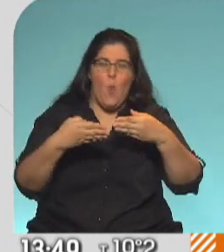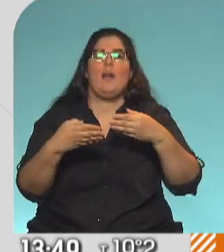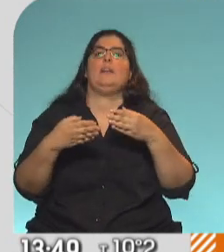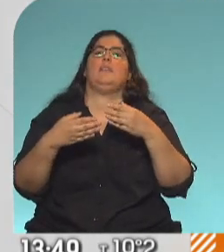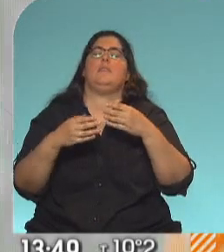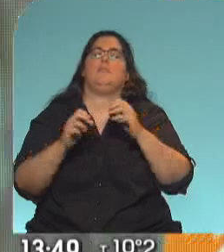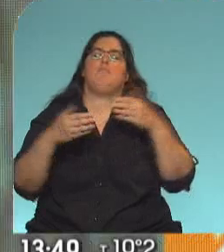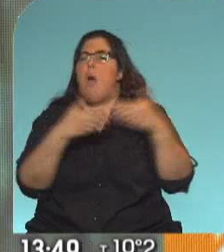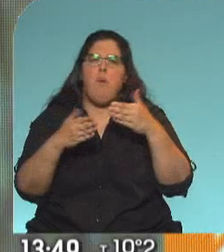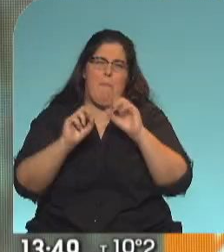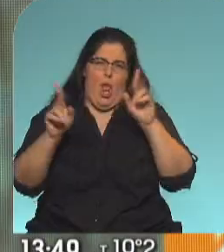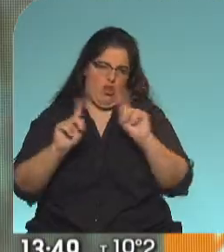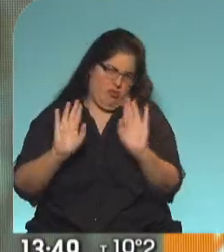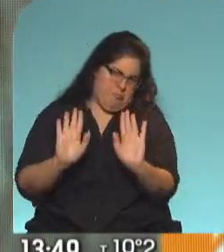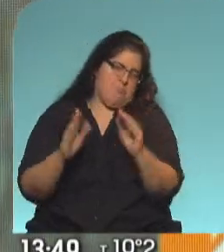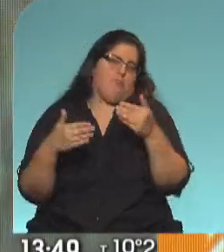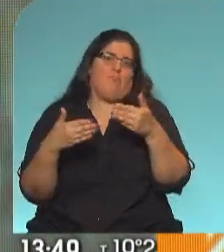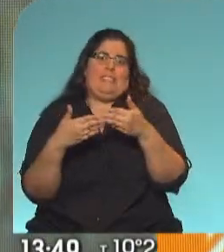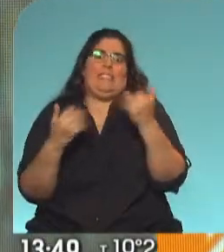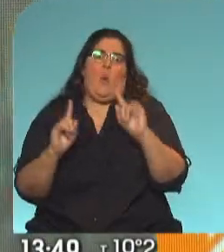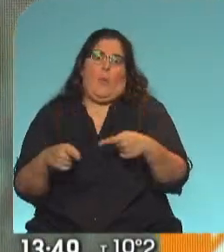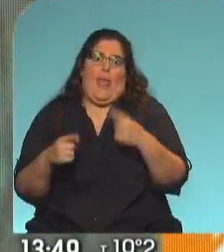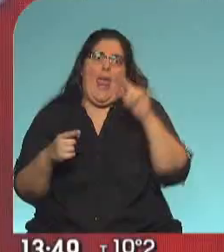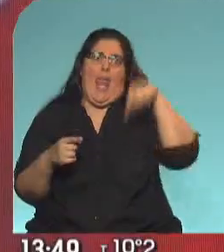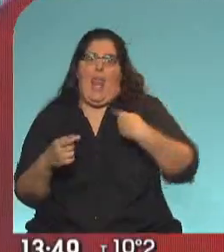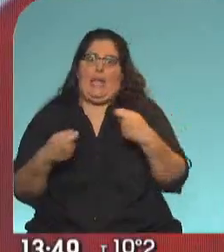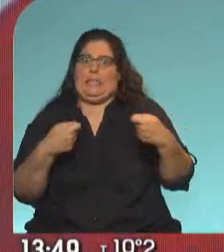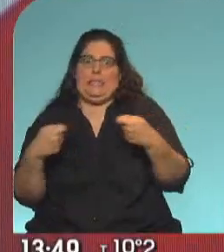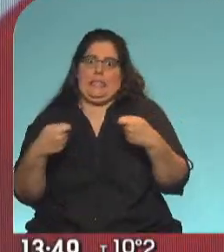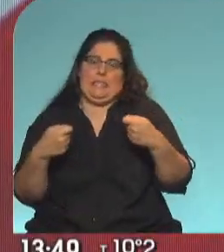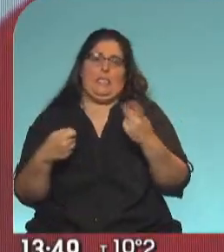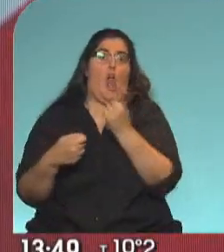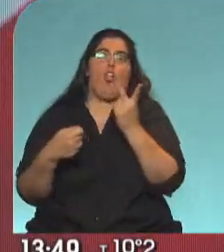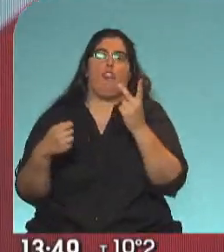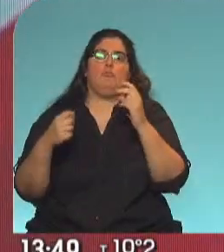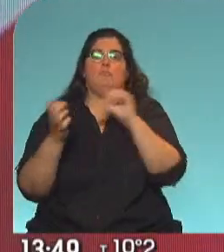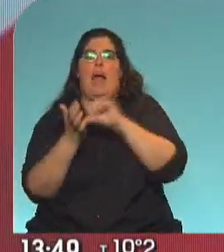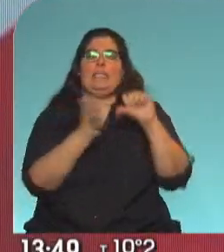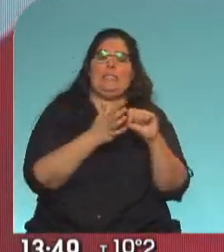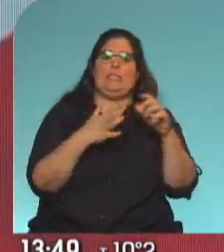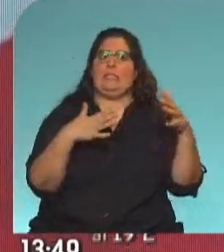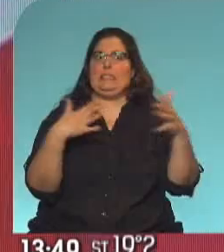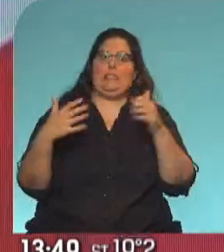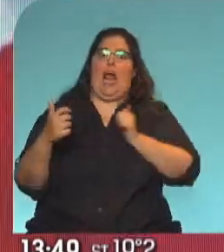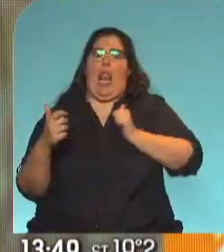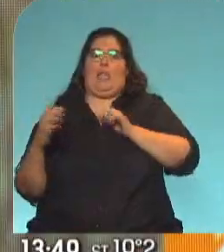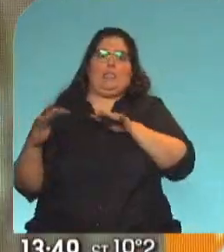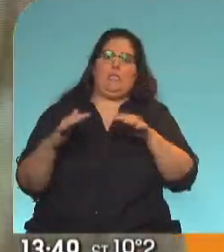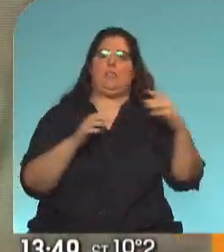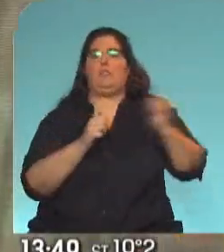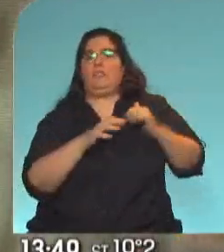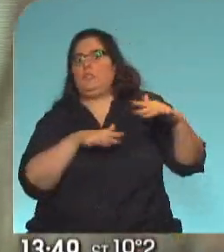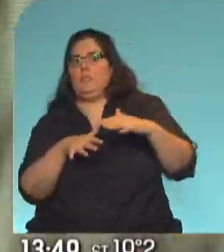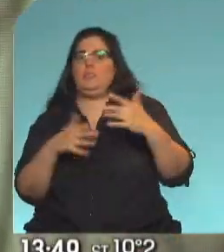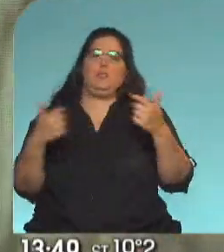a mayores, pero que generó una tensión que puso, podía... de hecho, a los dos países en estado de alerta, movilización de tropas y toda la fanfarria.